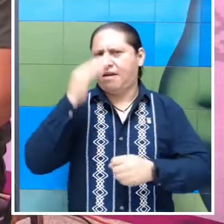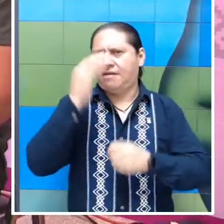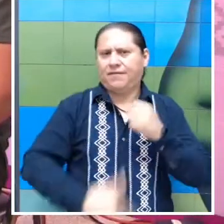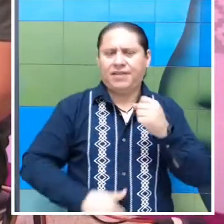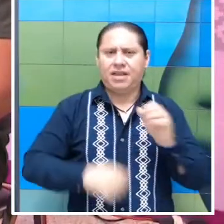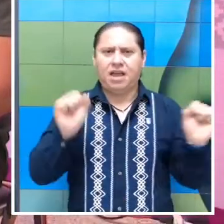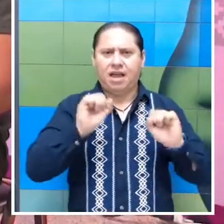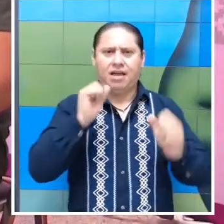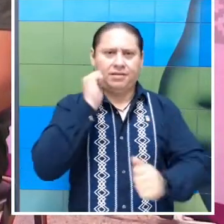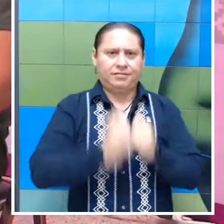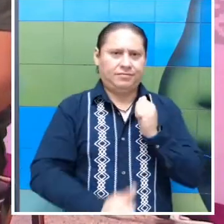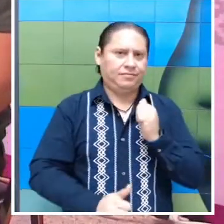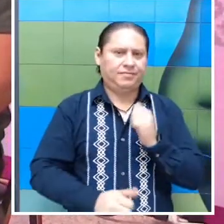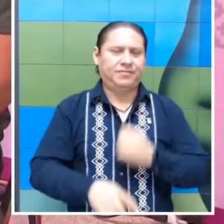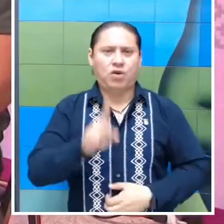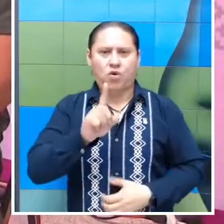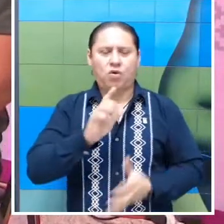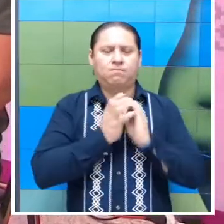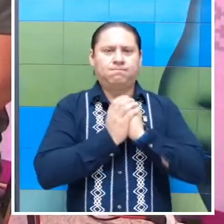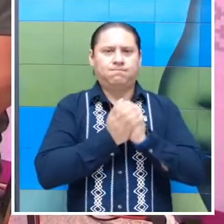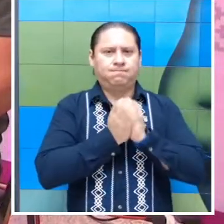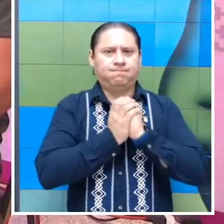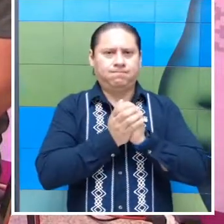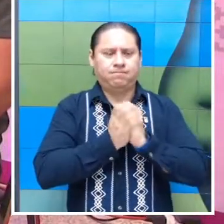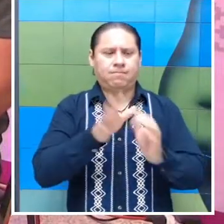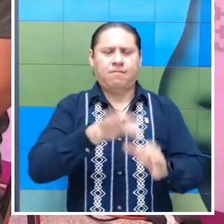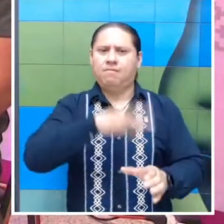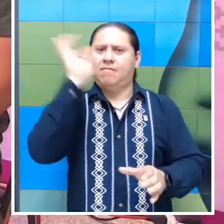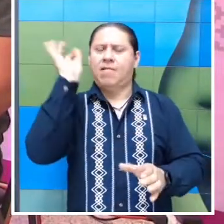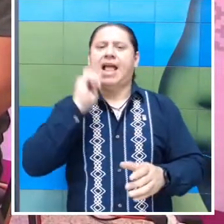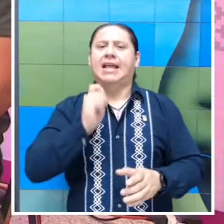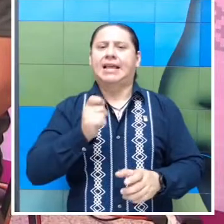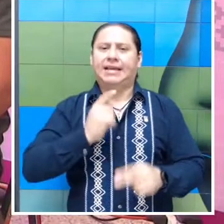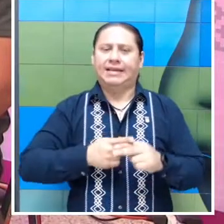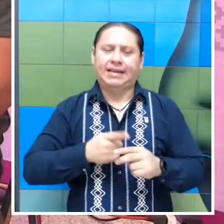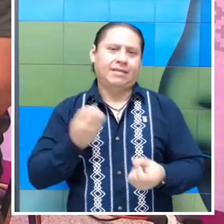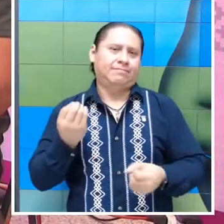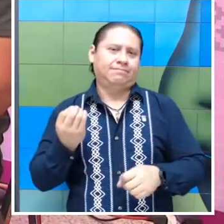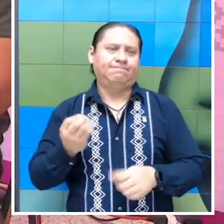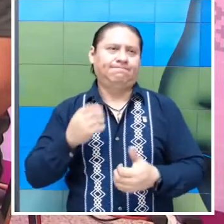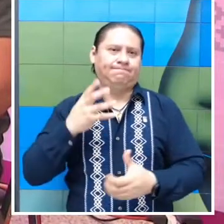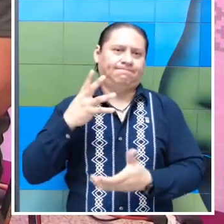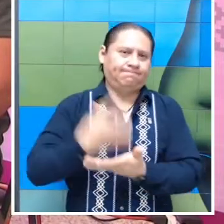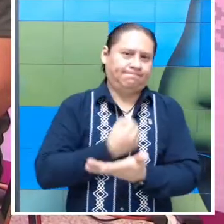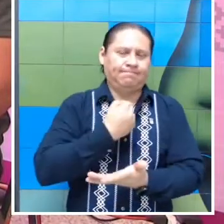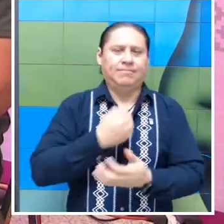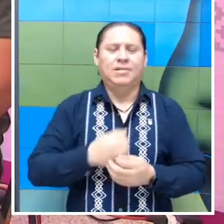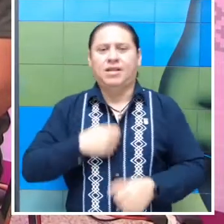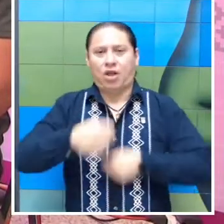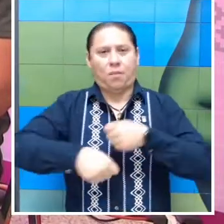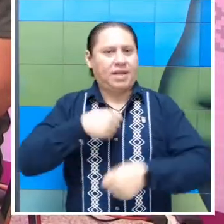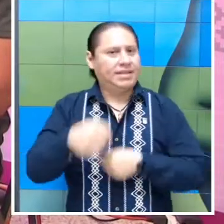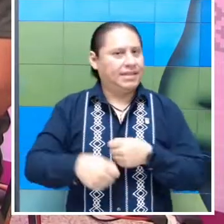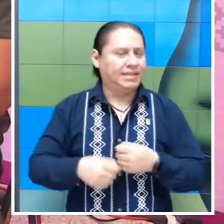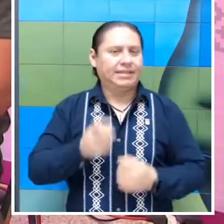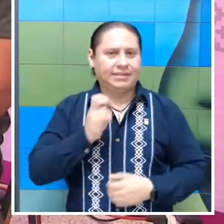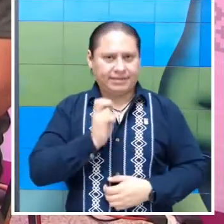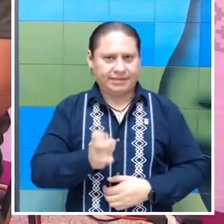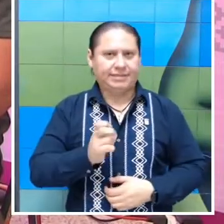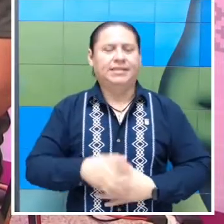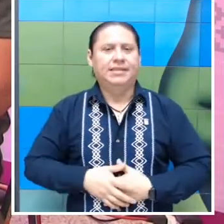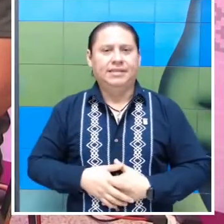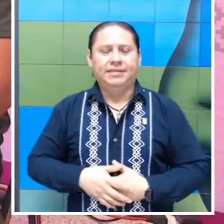carrera. Va a ser un sorteo y vamos a rifar la bicicleta. El premio será acreedor a la bicicleta, pero tiene que